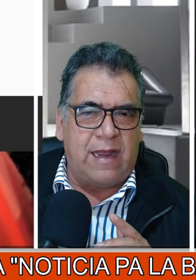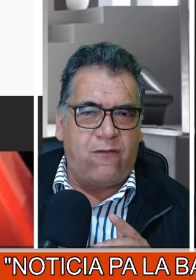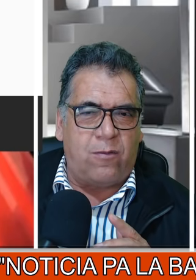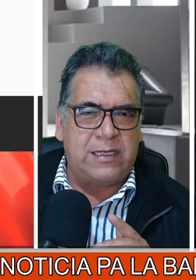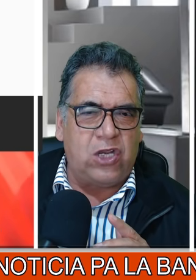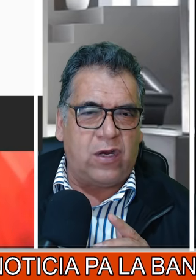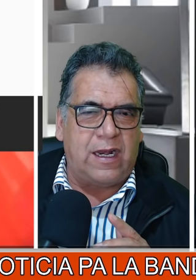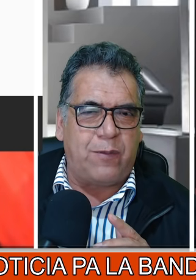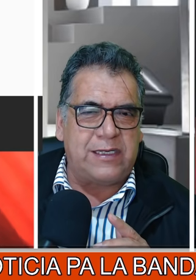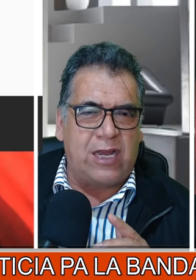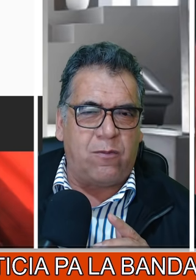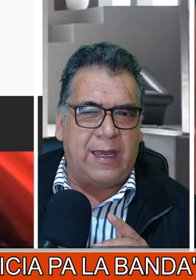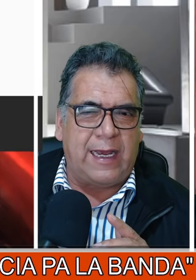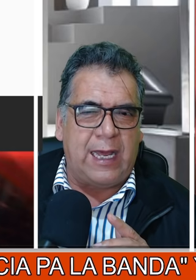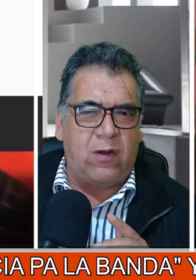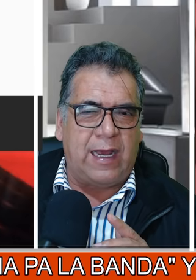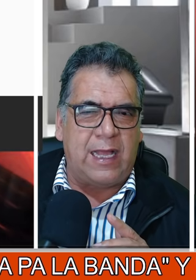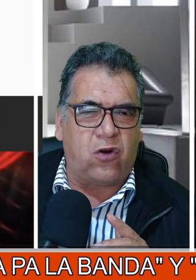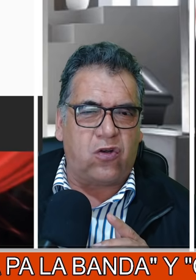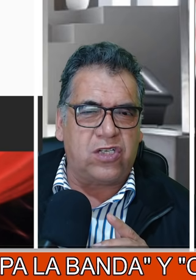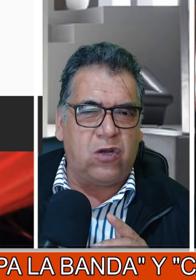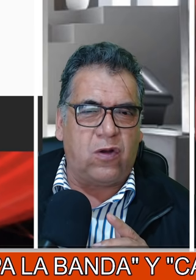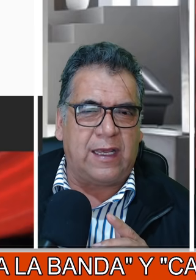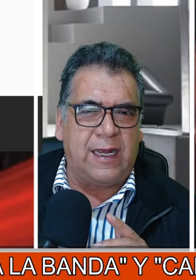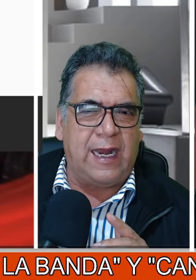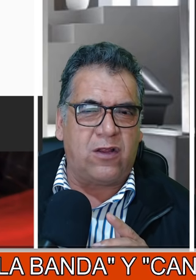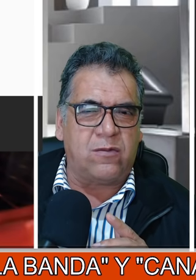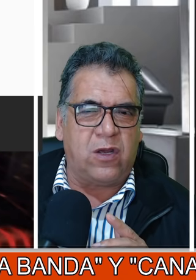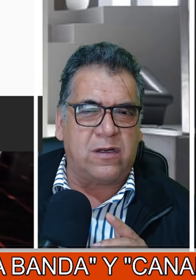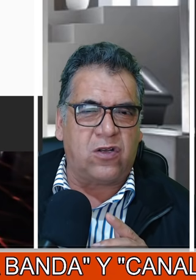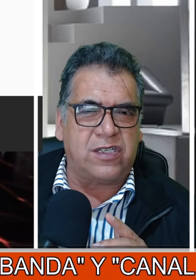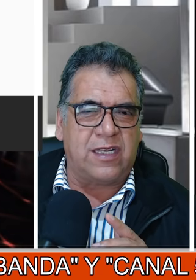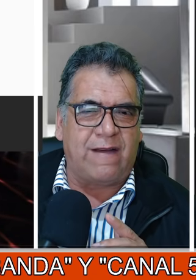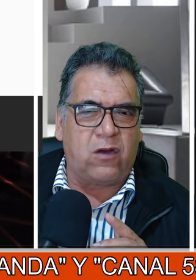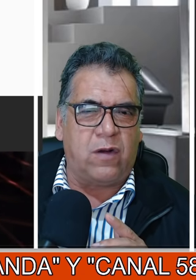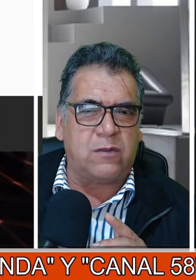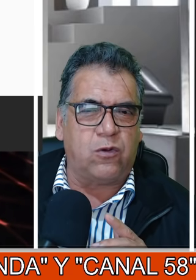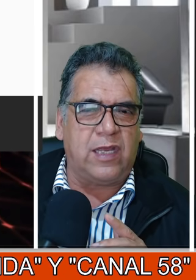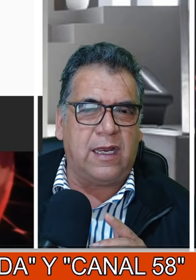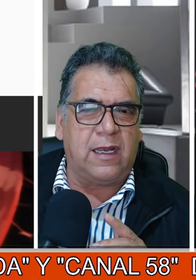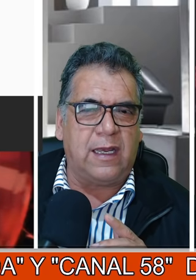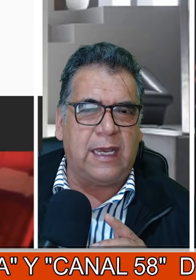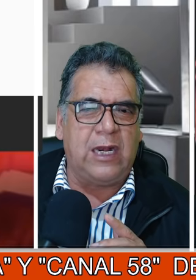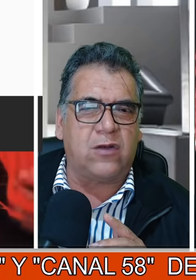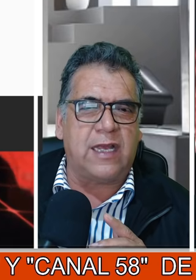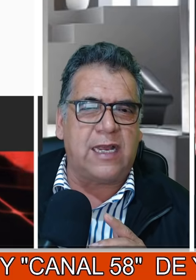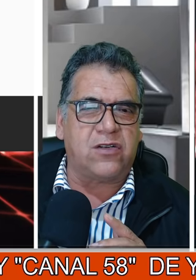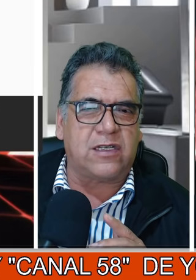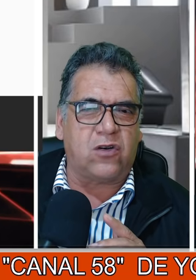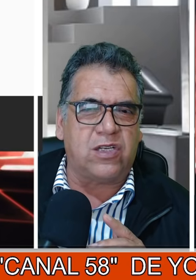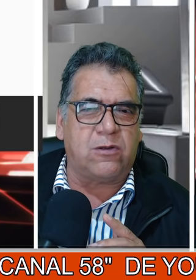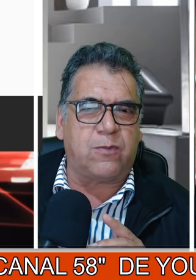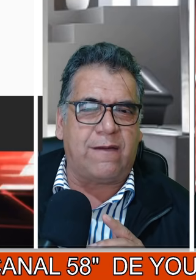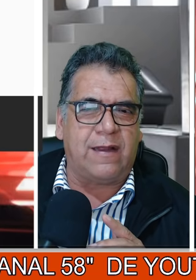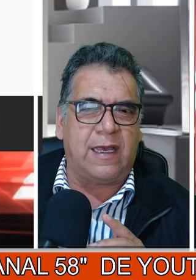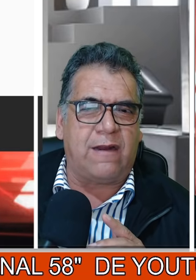Desmiente la información que el empresario mexicano Alejandro Cosío adquiriera 2 millones de dosis de la vacuna Sputnik y los derechos